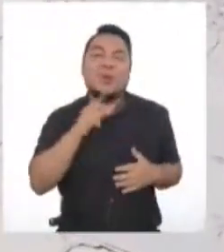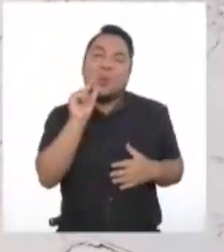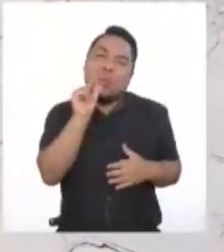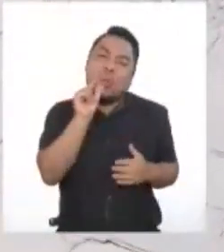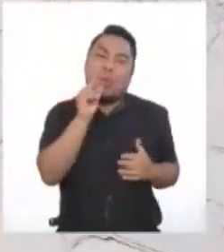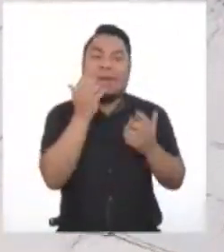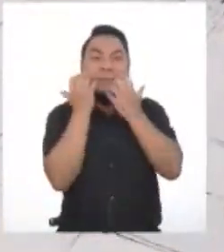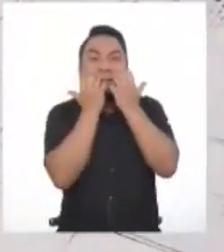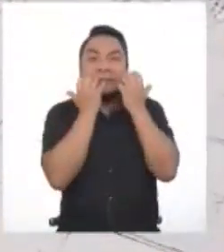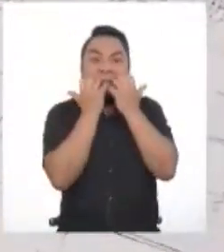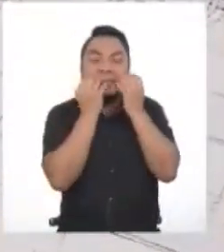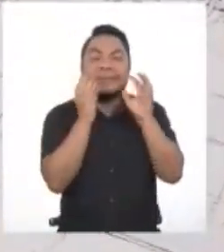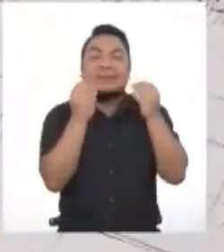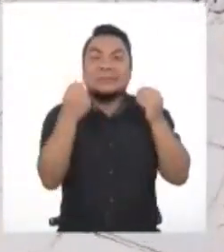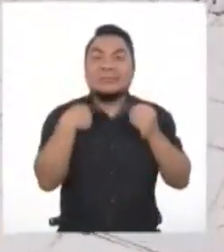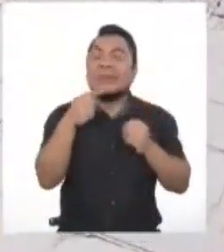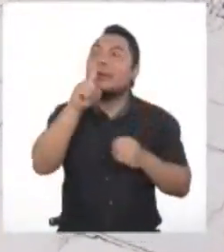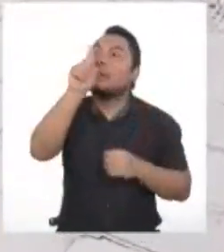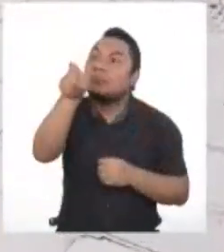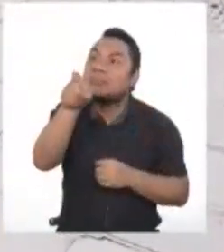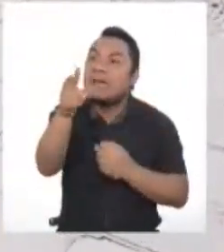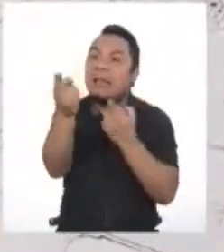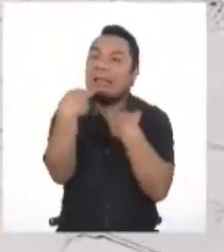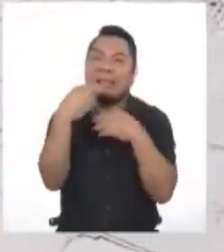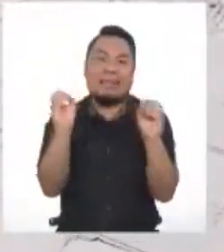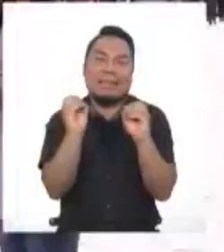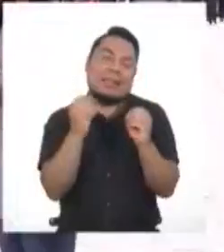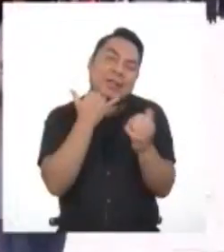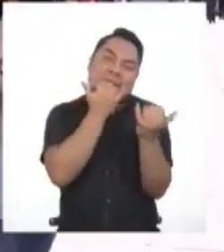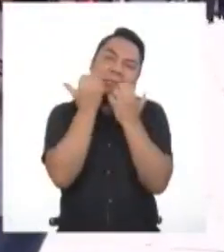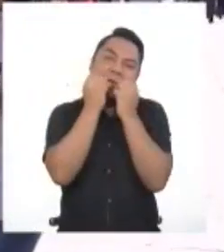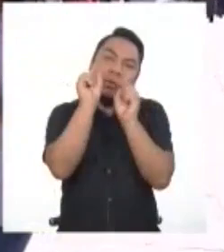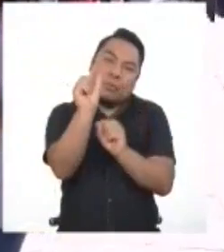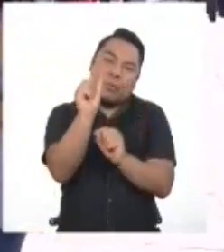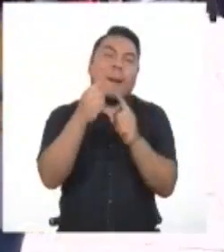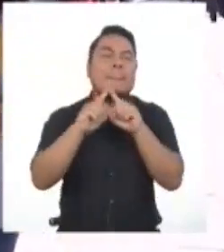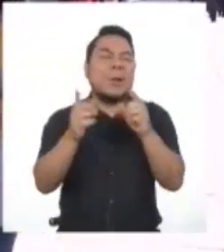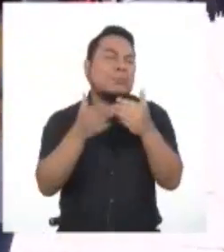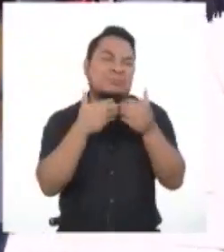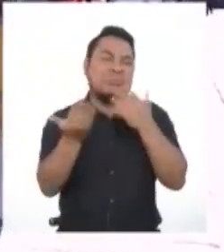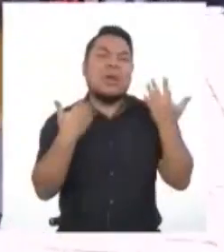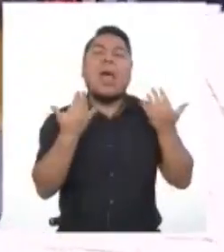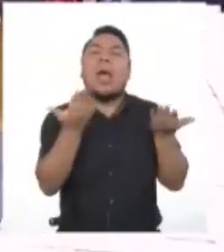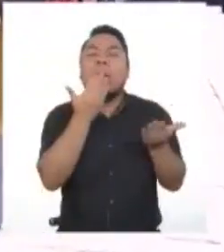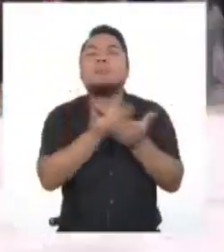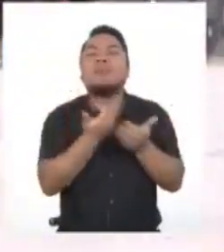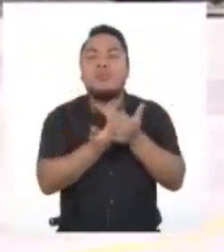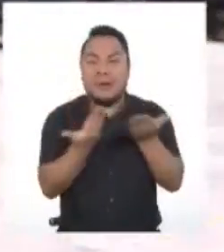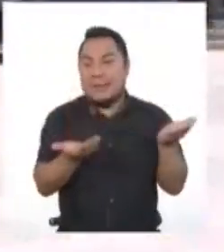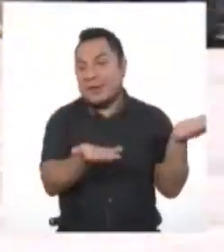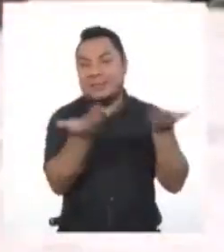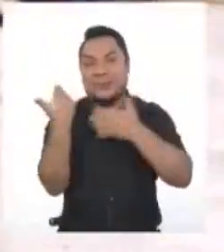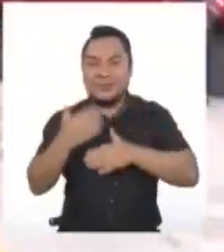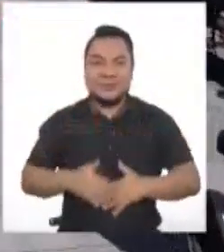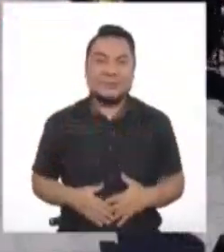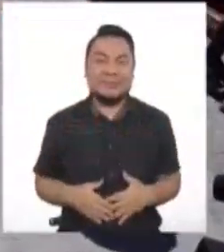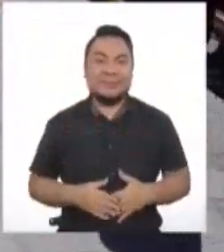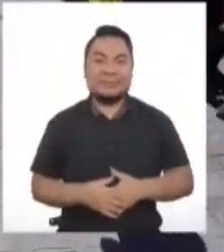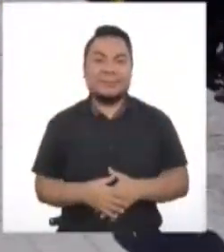porque tengo miedo que a mí no me respondan y vamos a ver qué tal nos va. ¿Vamos?